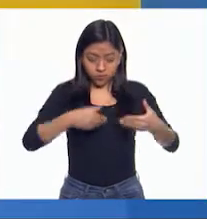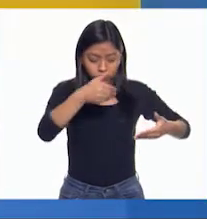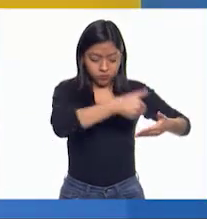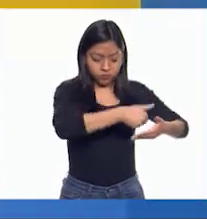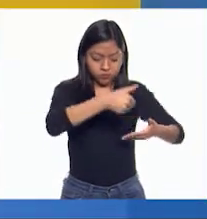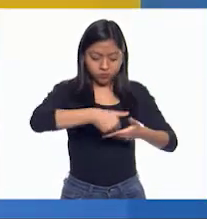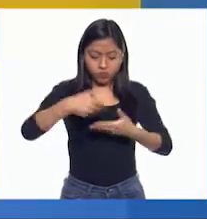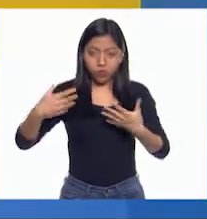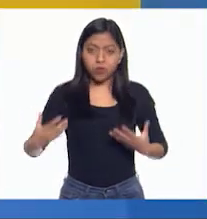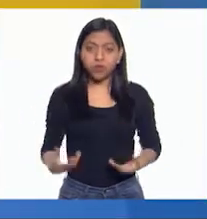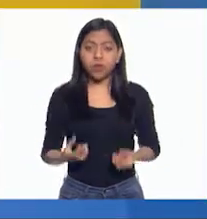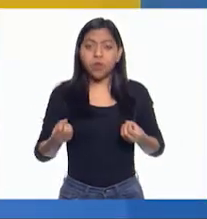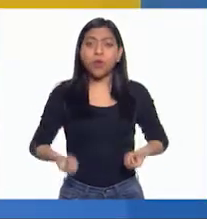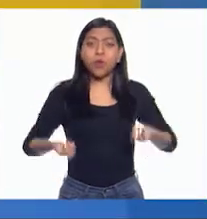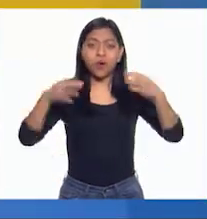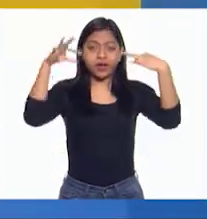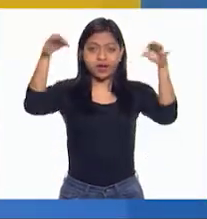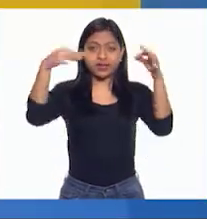si cuatro